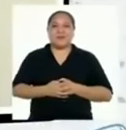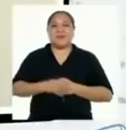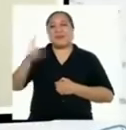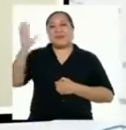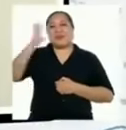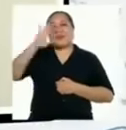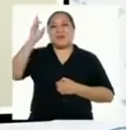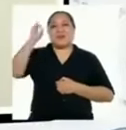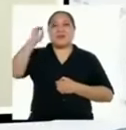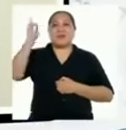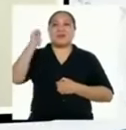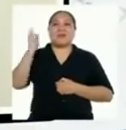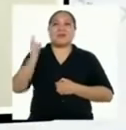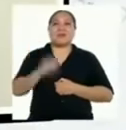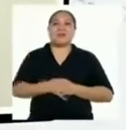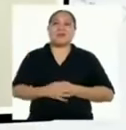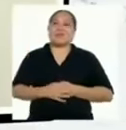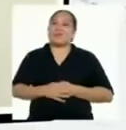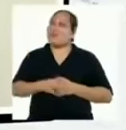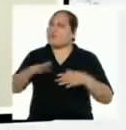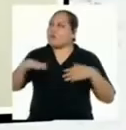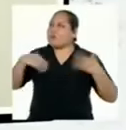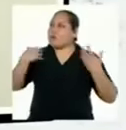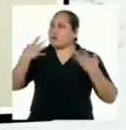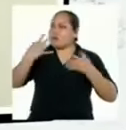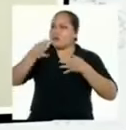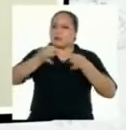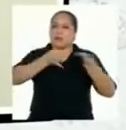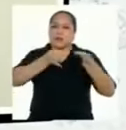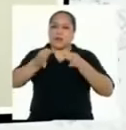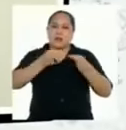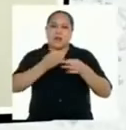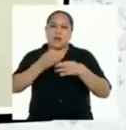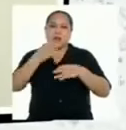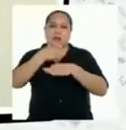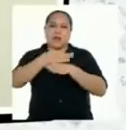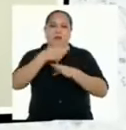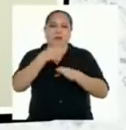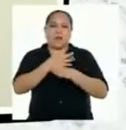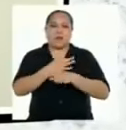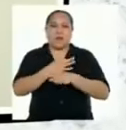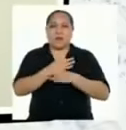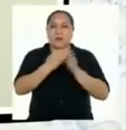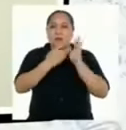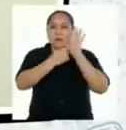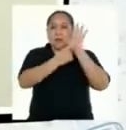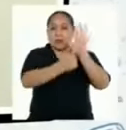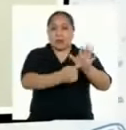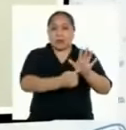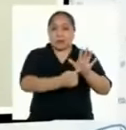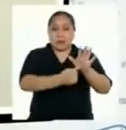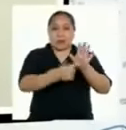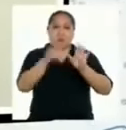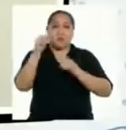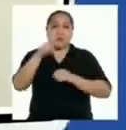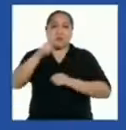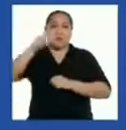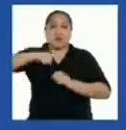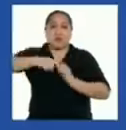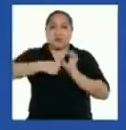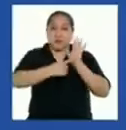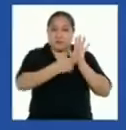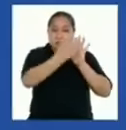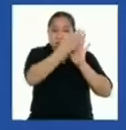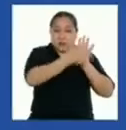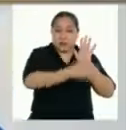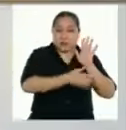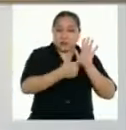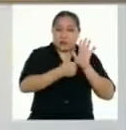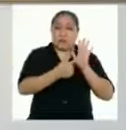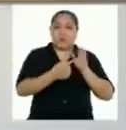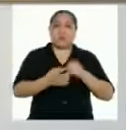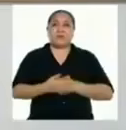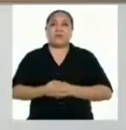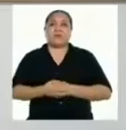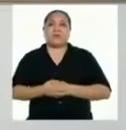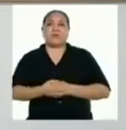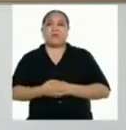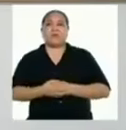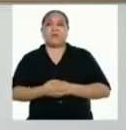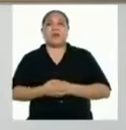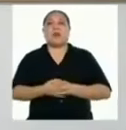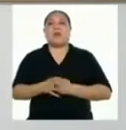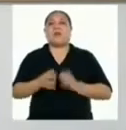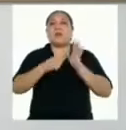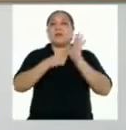Hola profesora, ¿podría explicarnos un poco más sobre el formato de presentación del texto? ¿Es necesario que lo pongamos así?